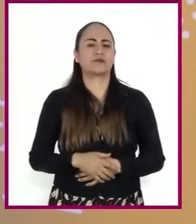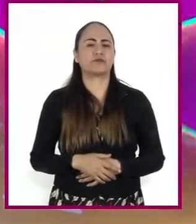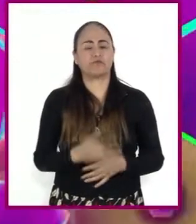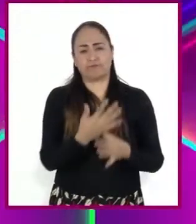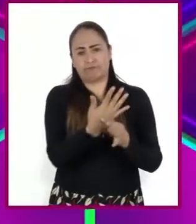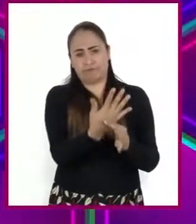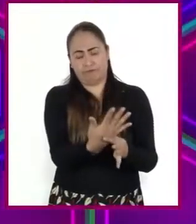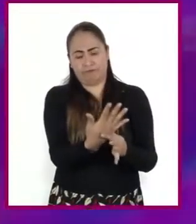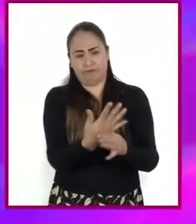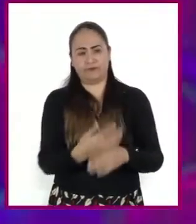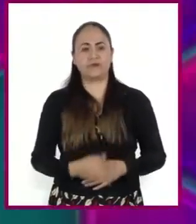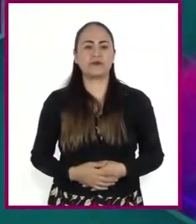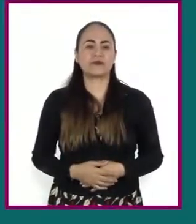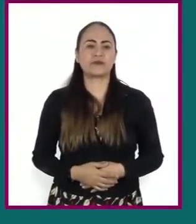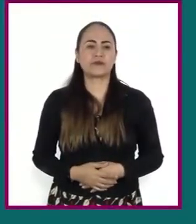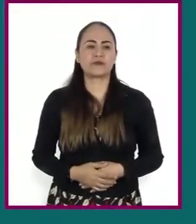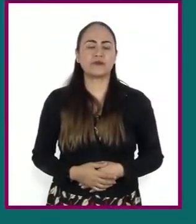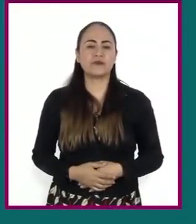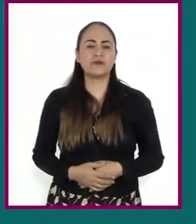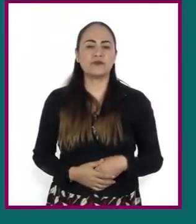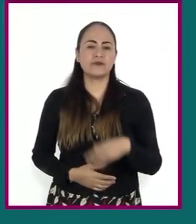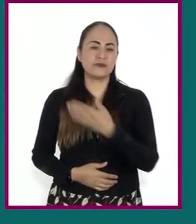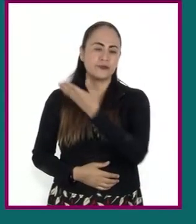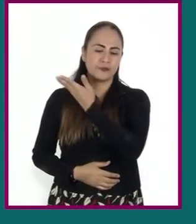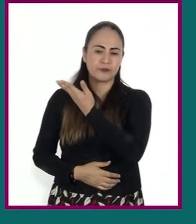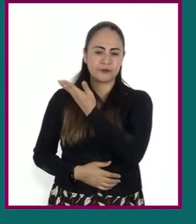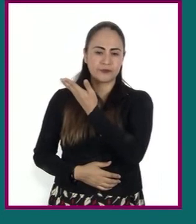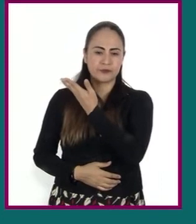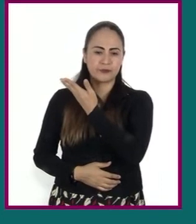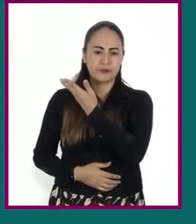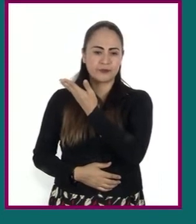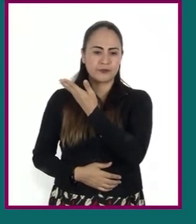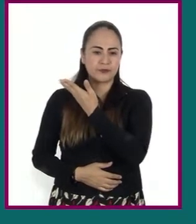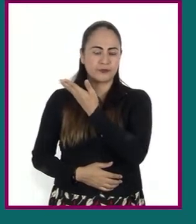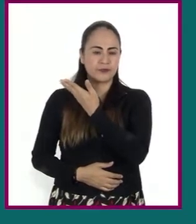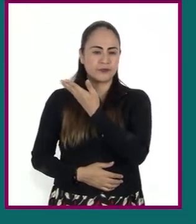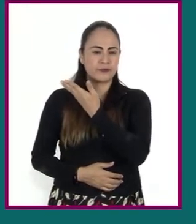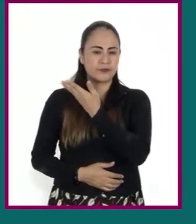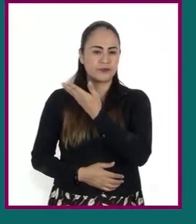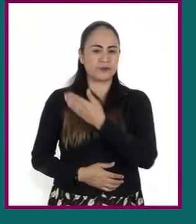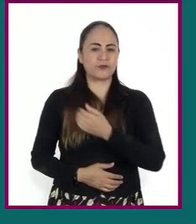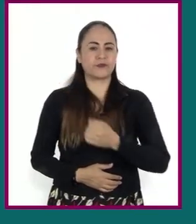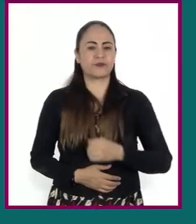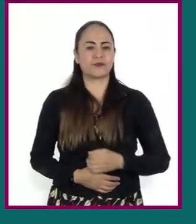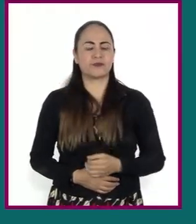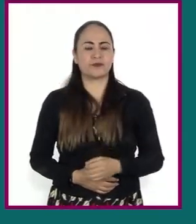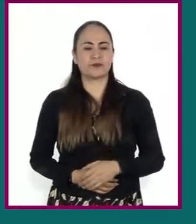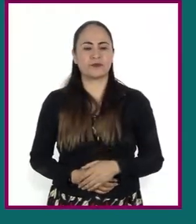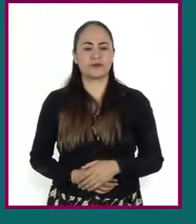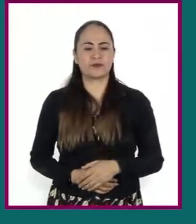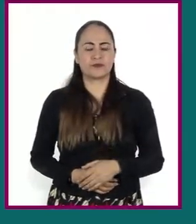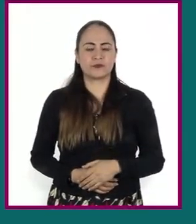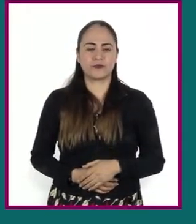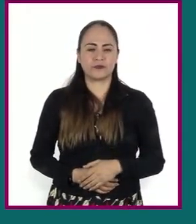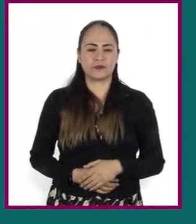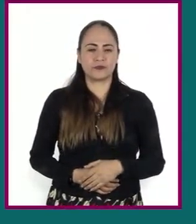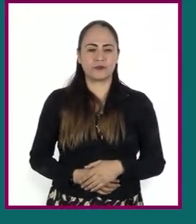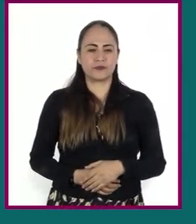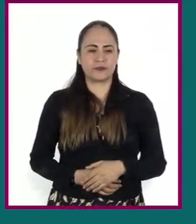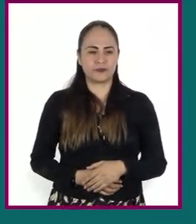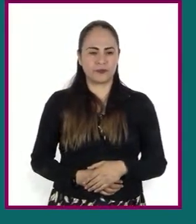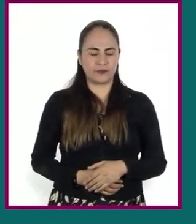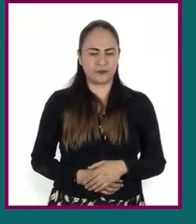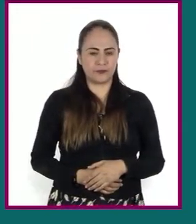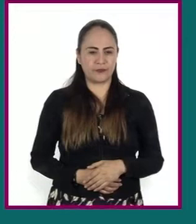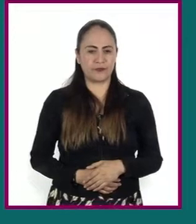lo siguiente: la fuerza con la que se atraen dos objetos es proporcional al producto de sus masas